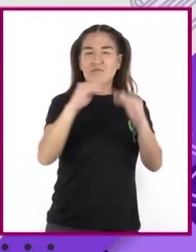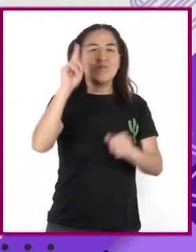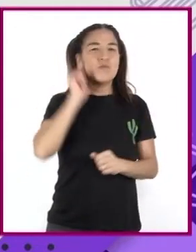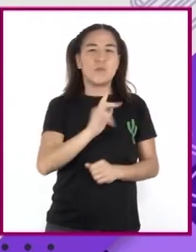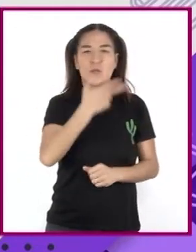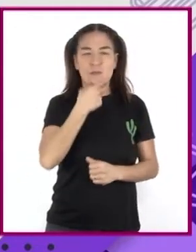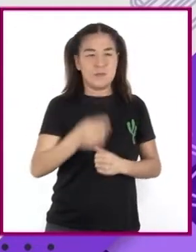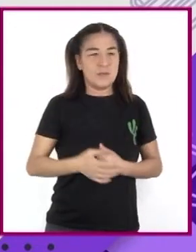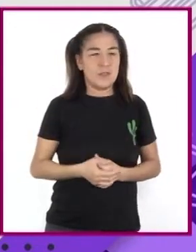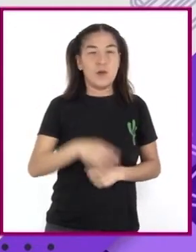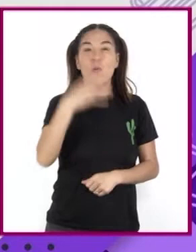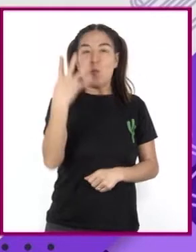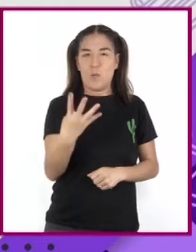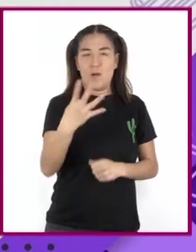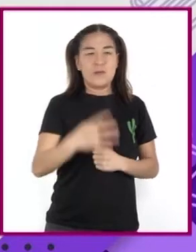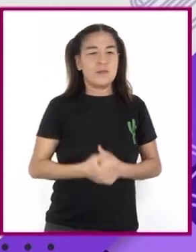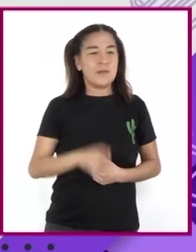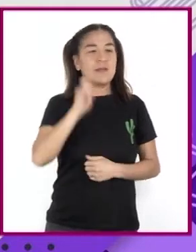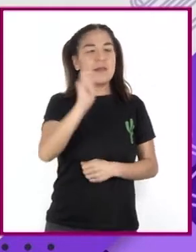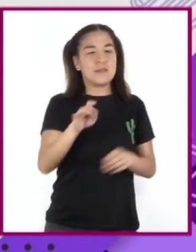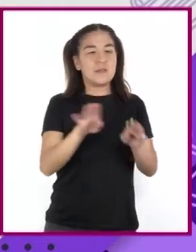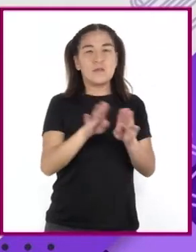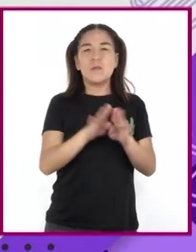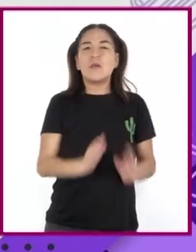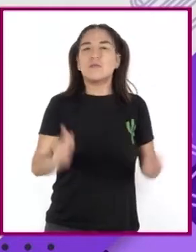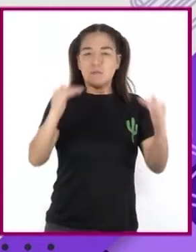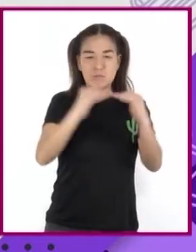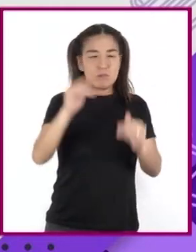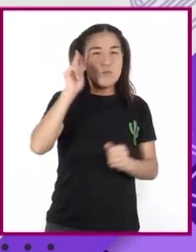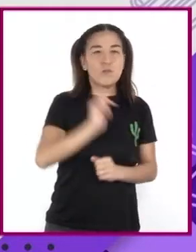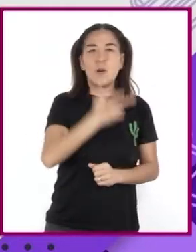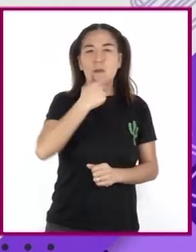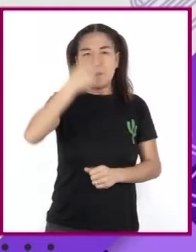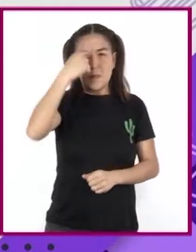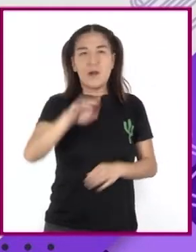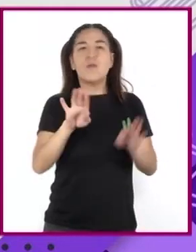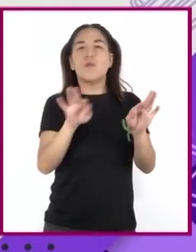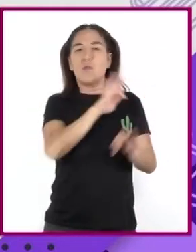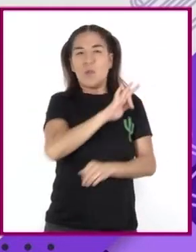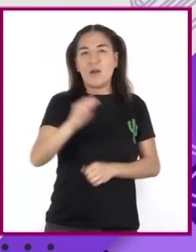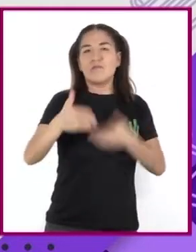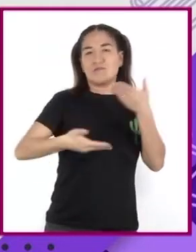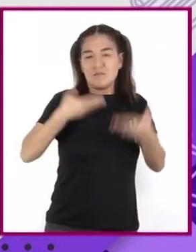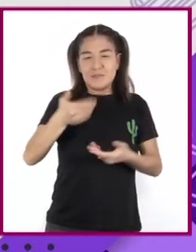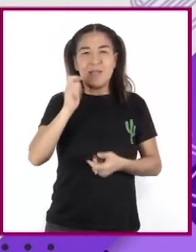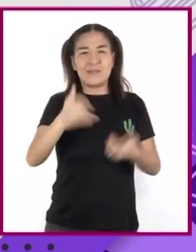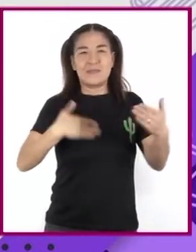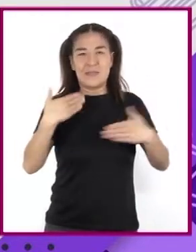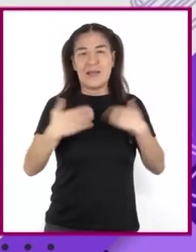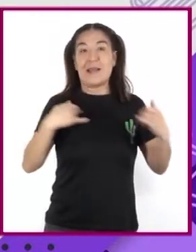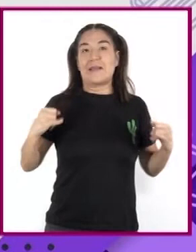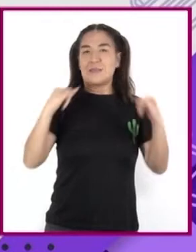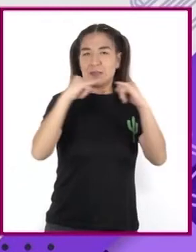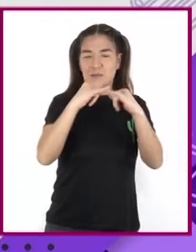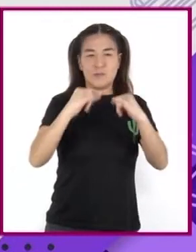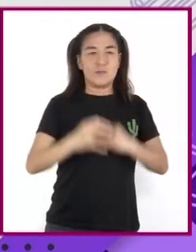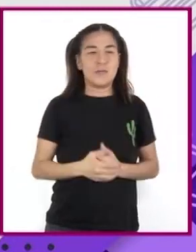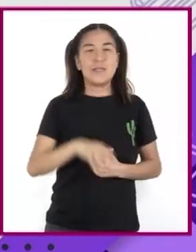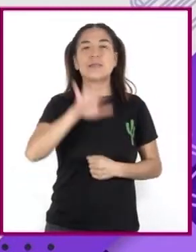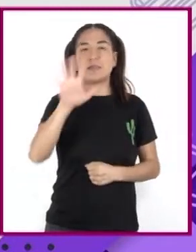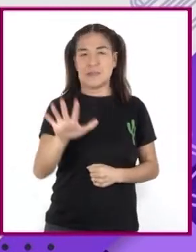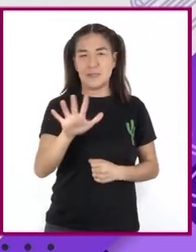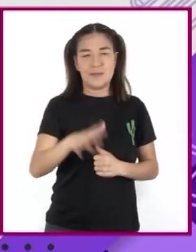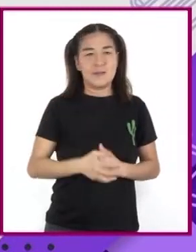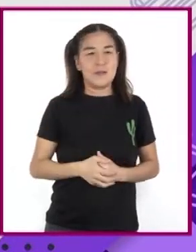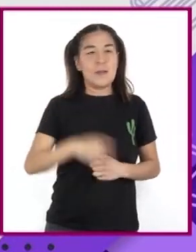4. Incorporar la equidad de género a los principios de convivencia en las instituciones. 5.